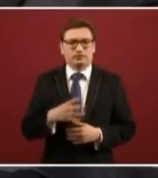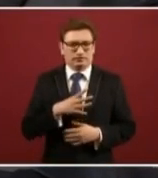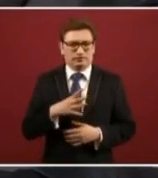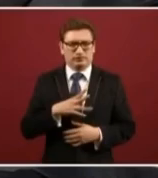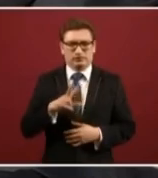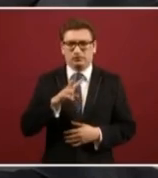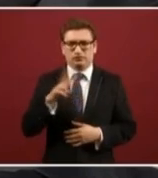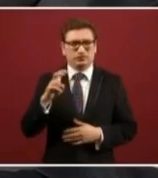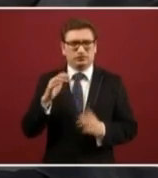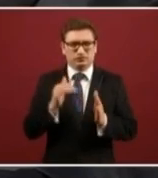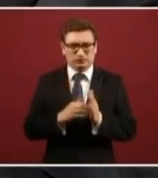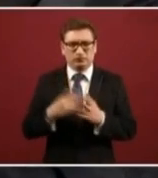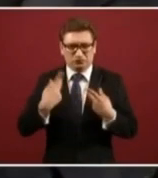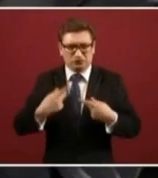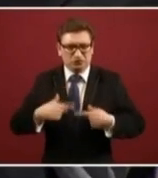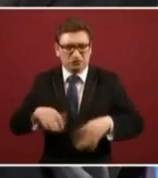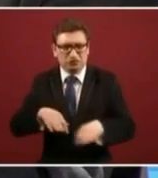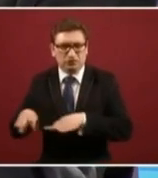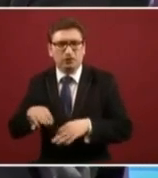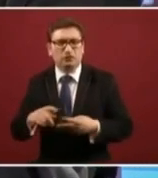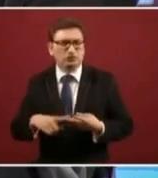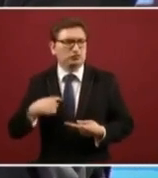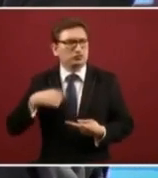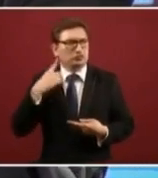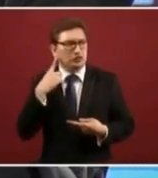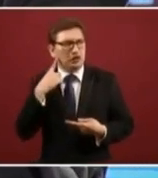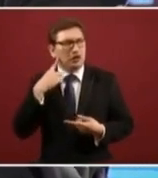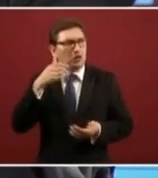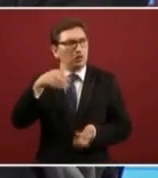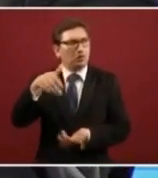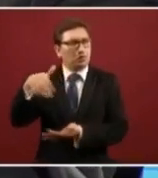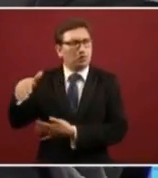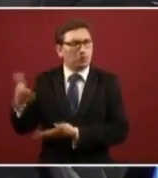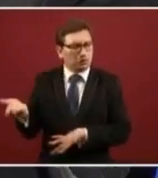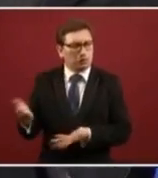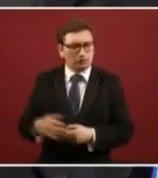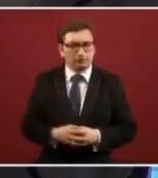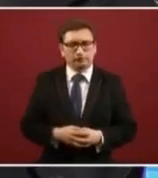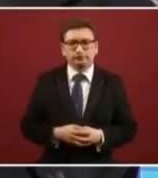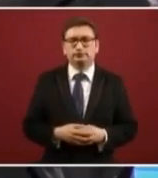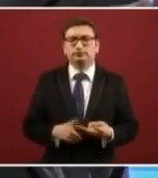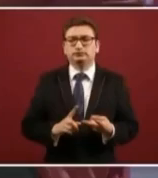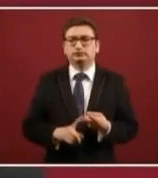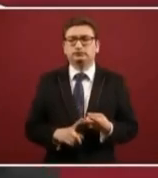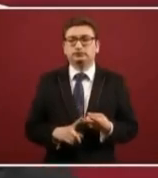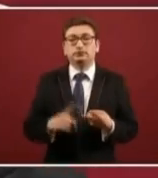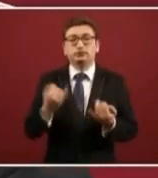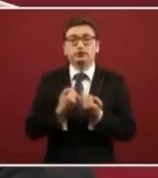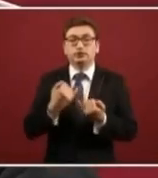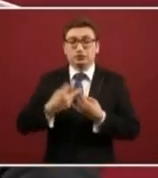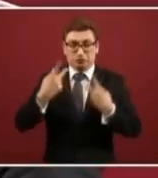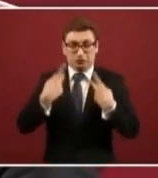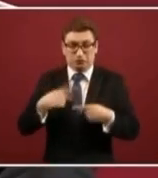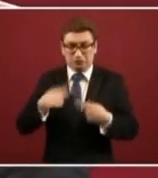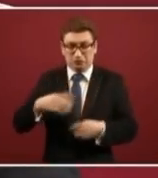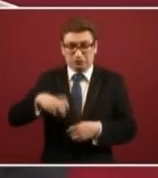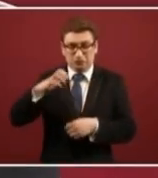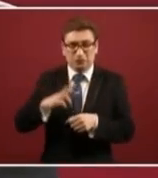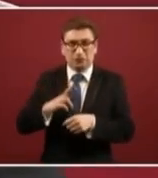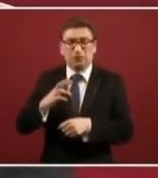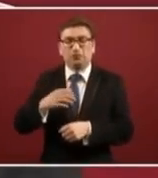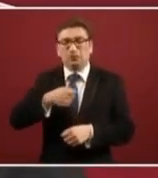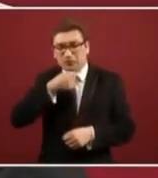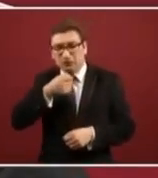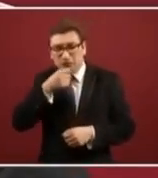200,000 productores. Estoy escuchando que ya les está llegando el apoyo para adultos mayores, lo de